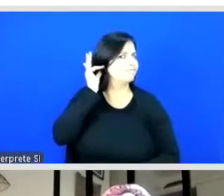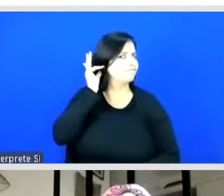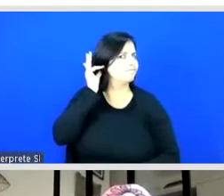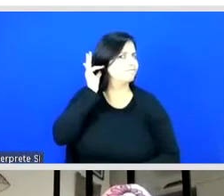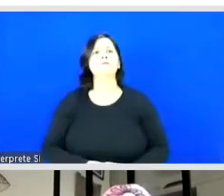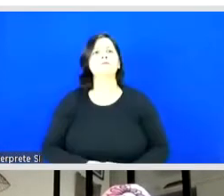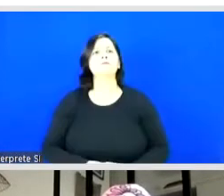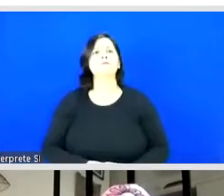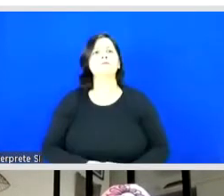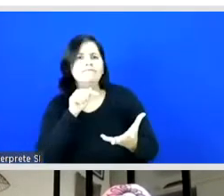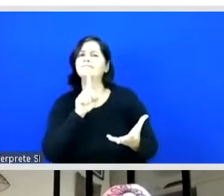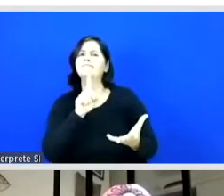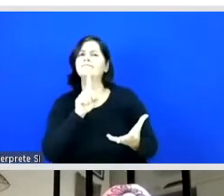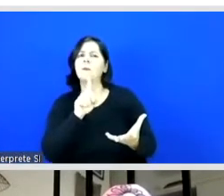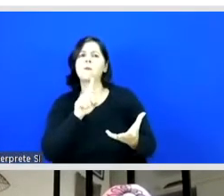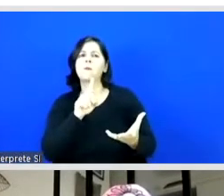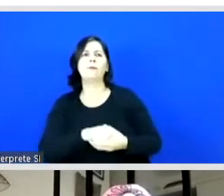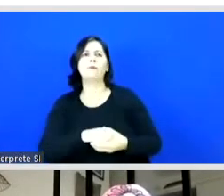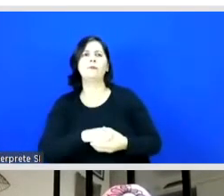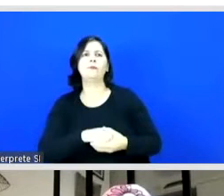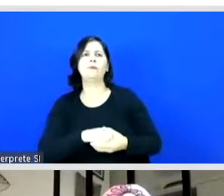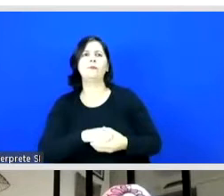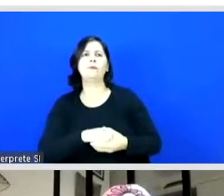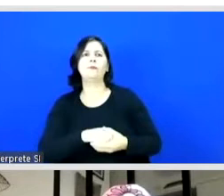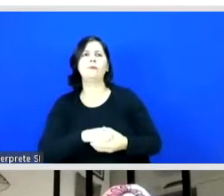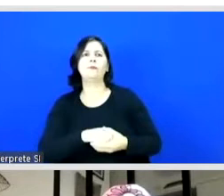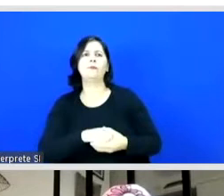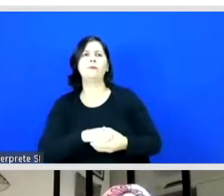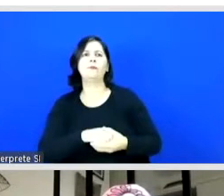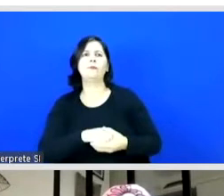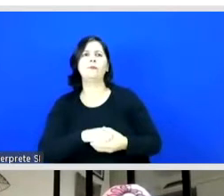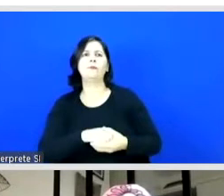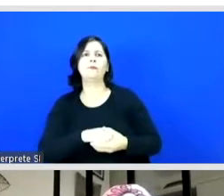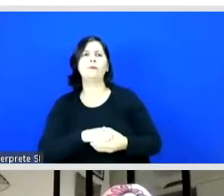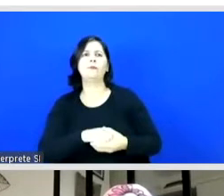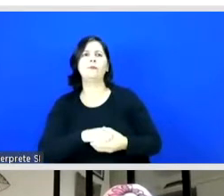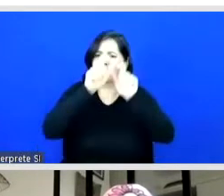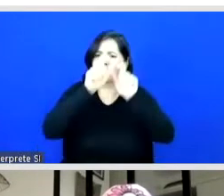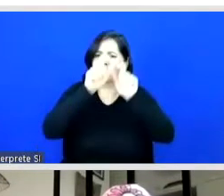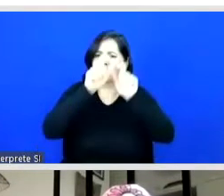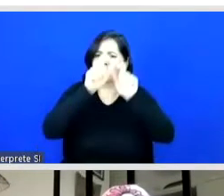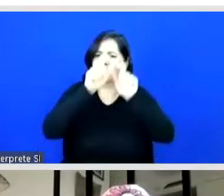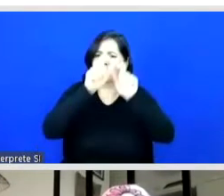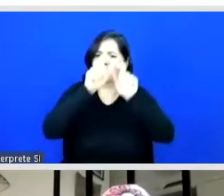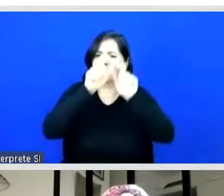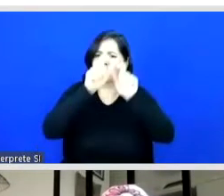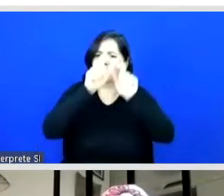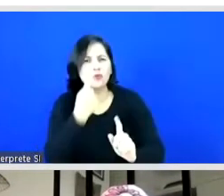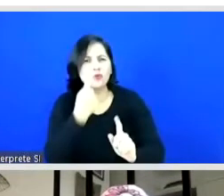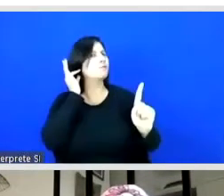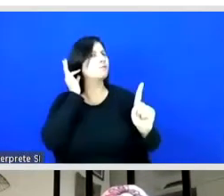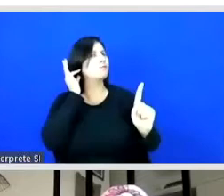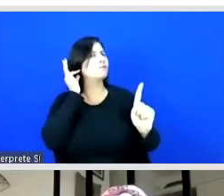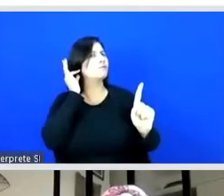atención todos, todas y todes, o sea, ya no solamente de las mujeres, como mujeres seguimos estando al frente, estamos